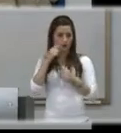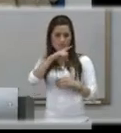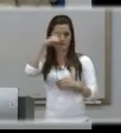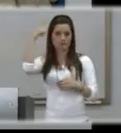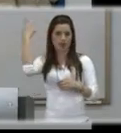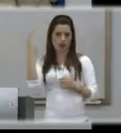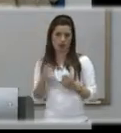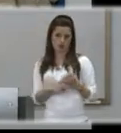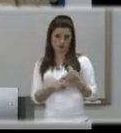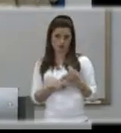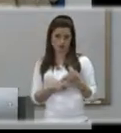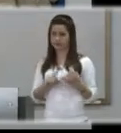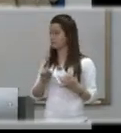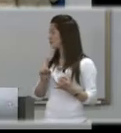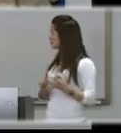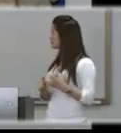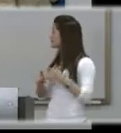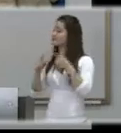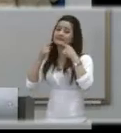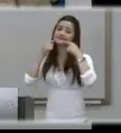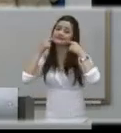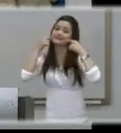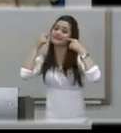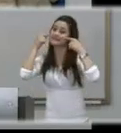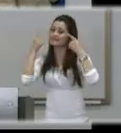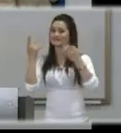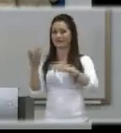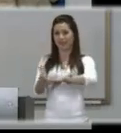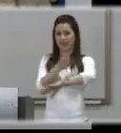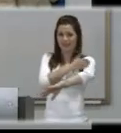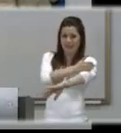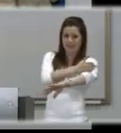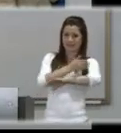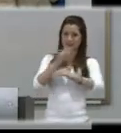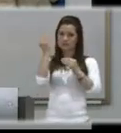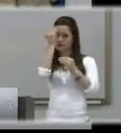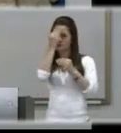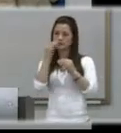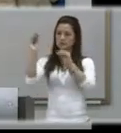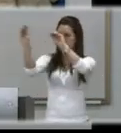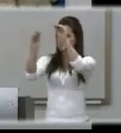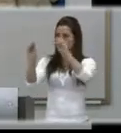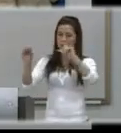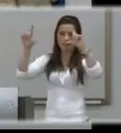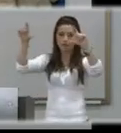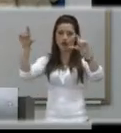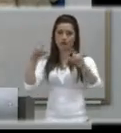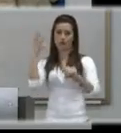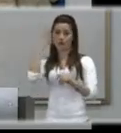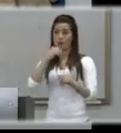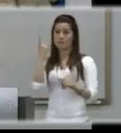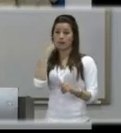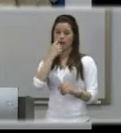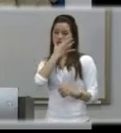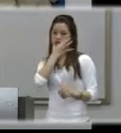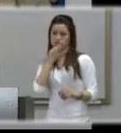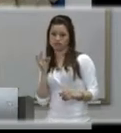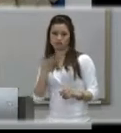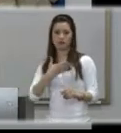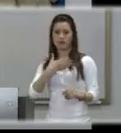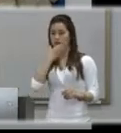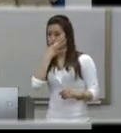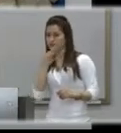mejor pose, maquillados, con una cara lindísima, el papá más churro pues,